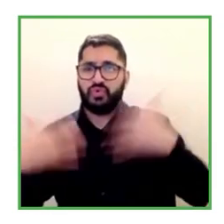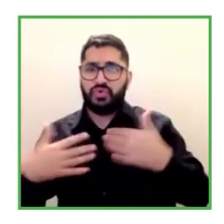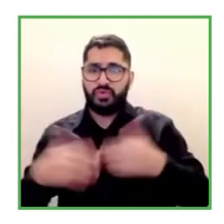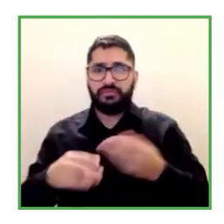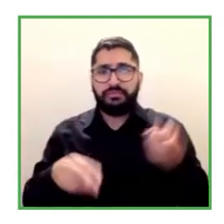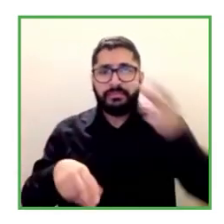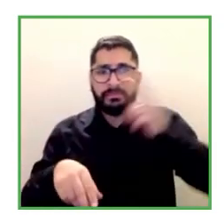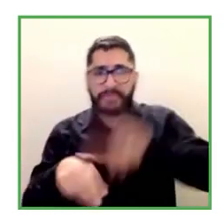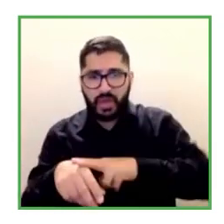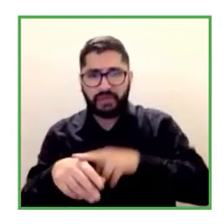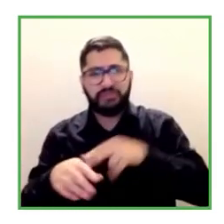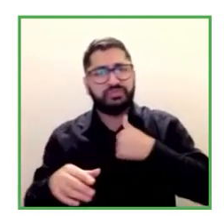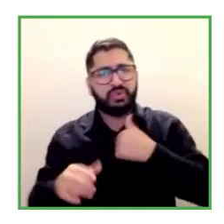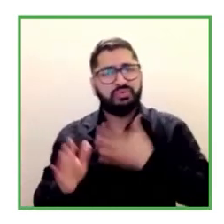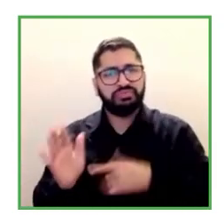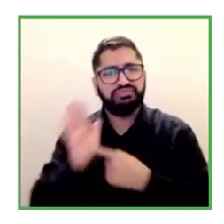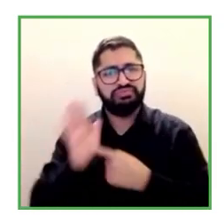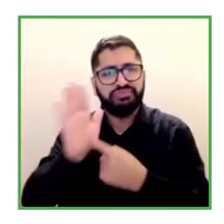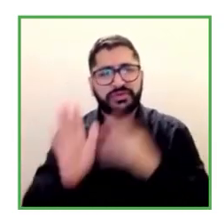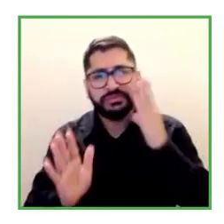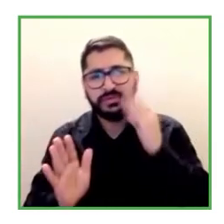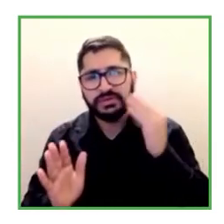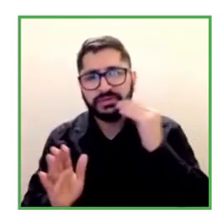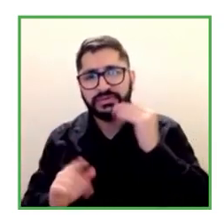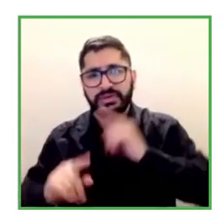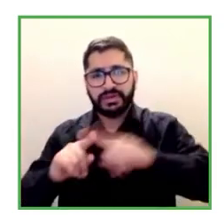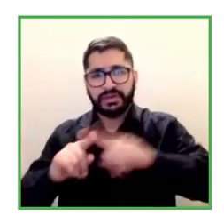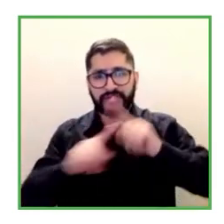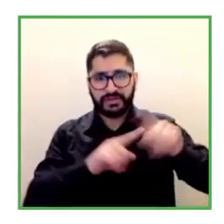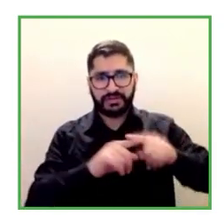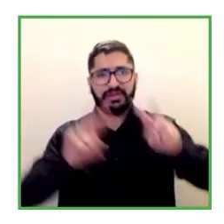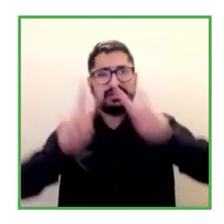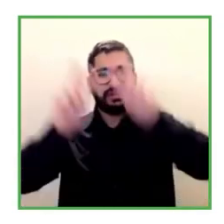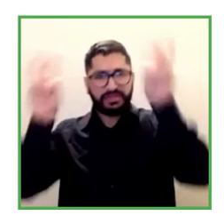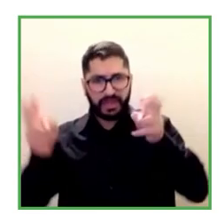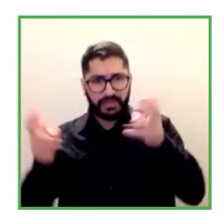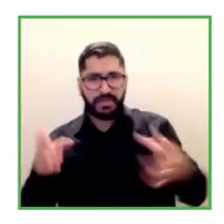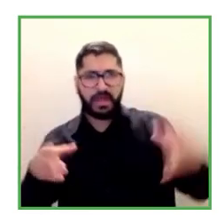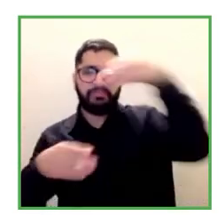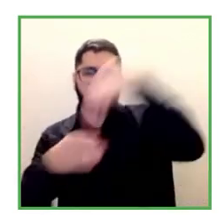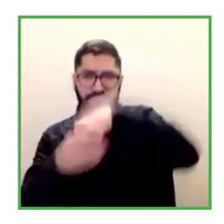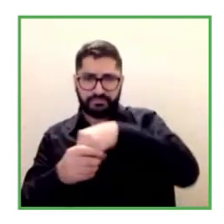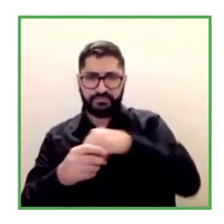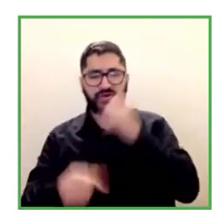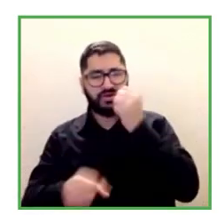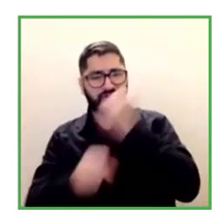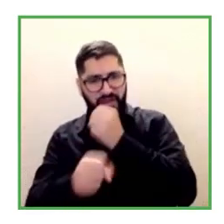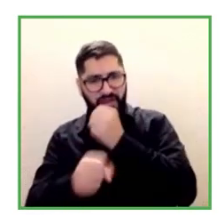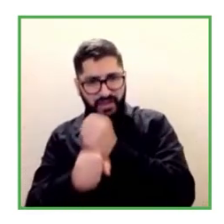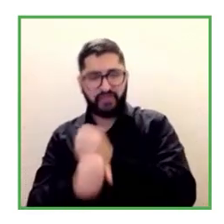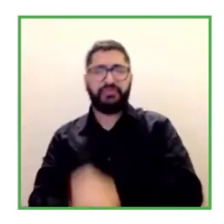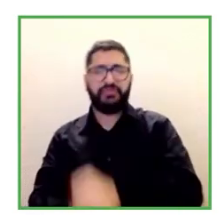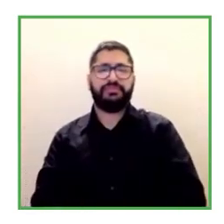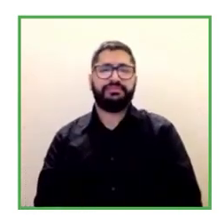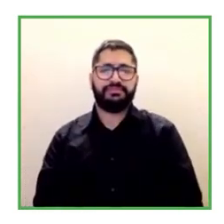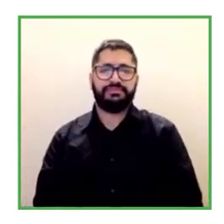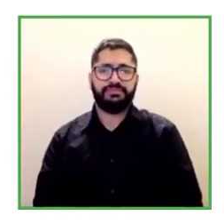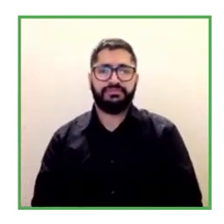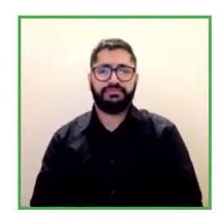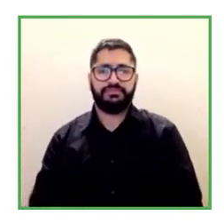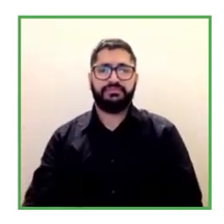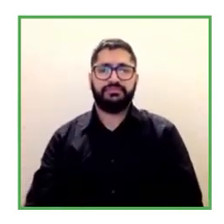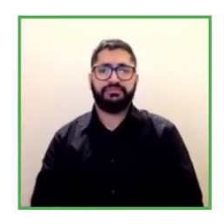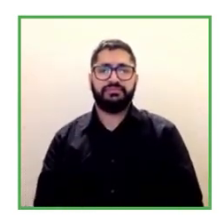hablabas de la reincorporación, ¿no es cierto?, y la sostenibilidad de esas reincorporaciones? Mira, efectivamente